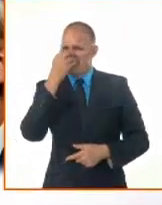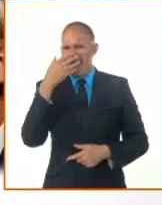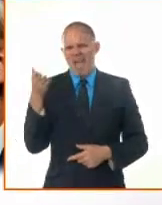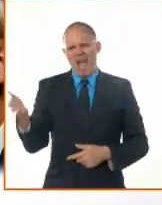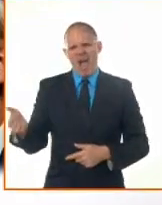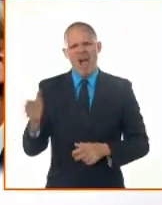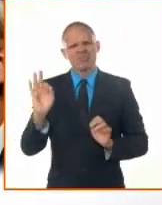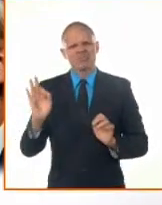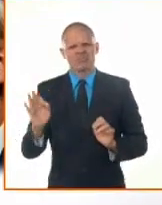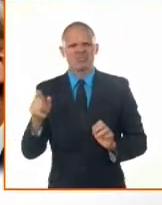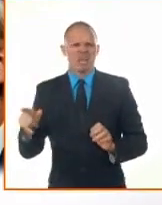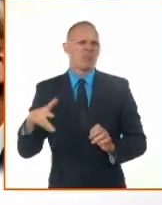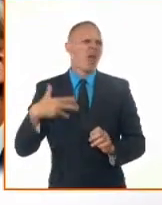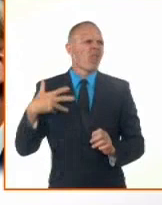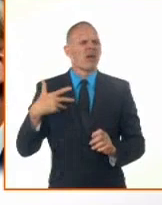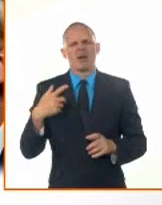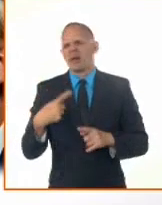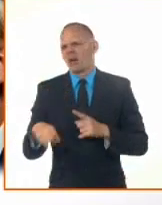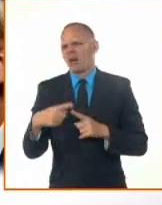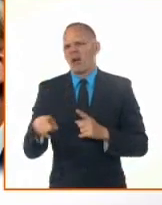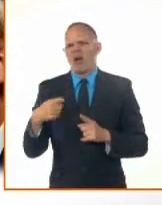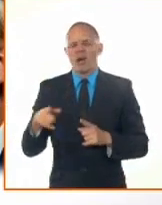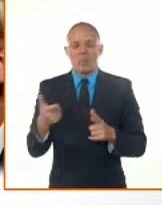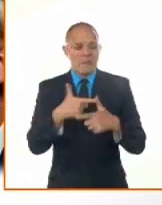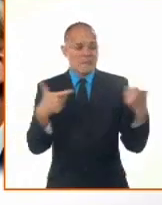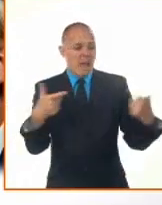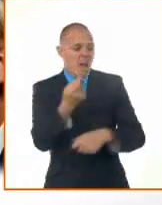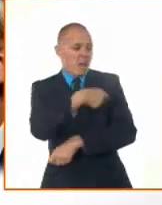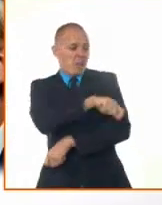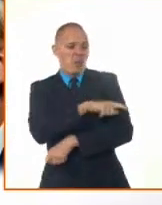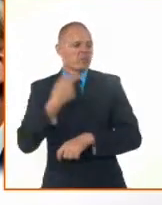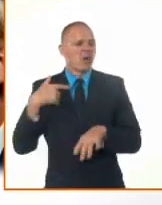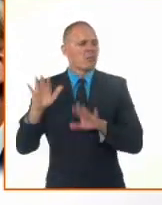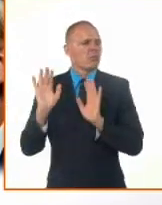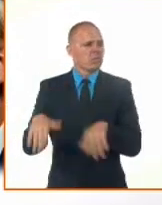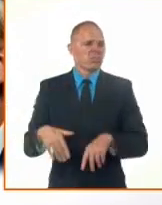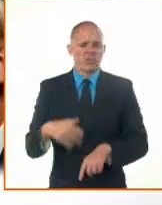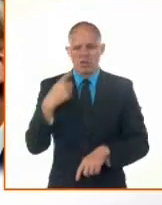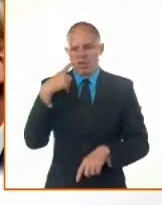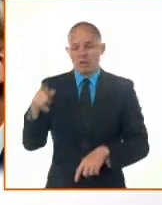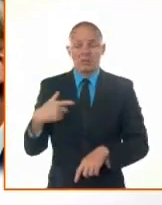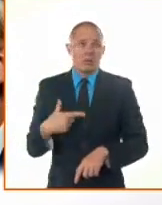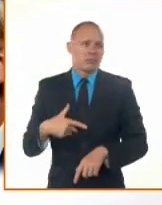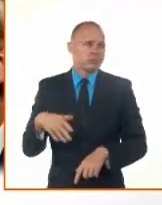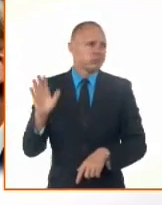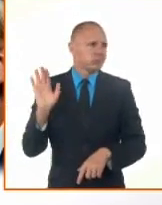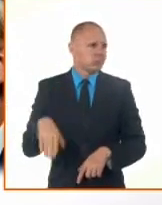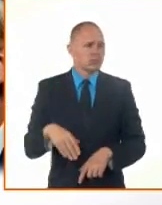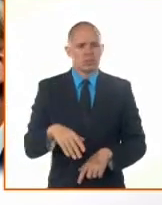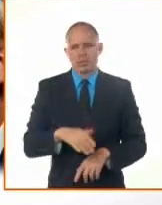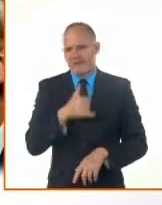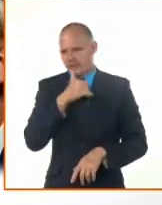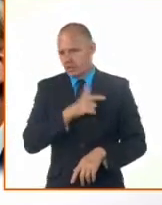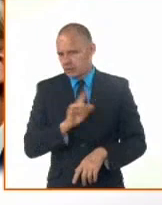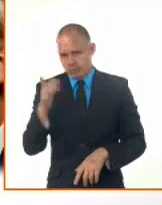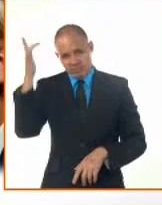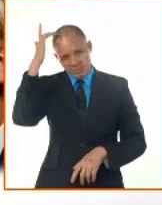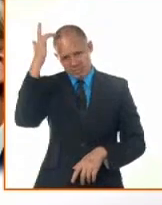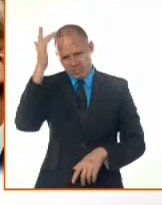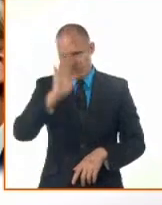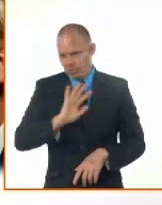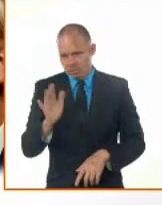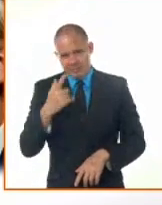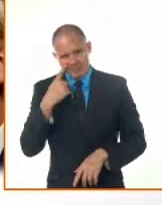entre los estadounidenses encuestados el cansancio con todo lo que significa los shows de Trump y alrededor de Trump